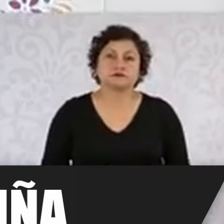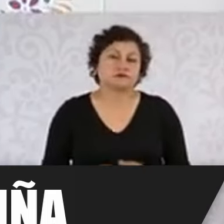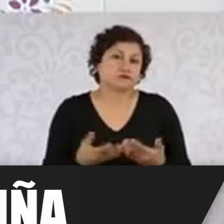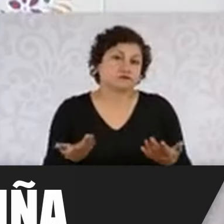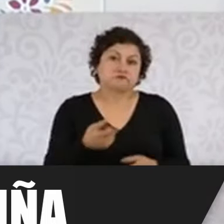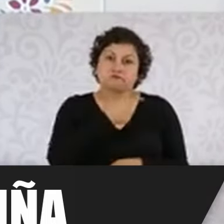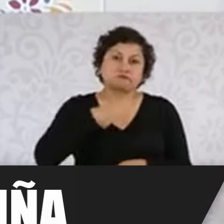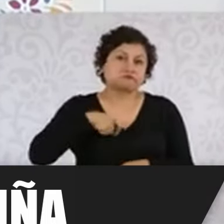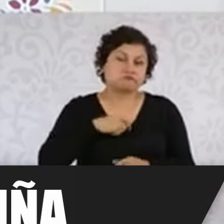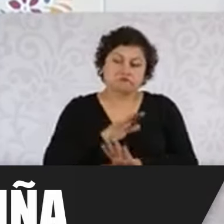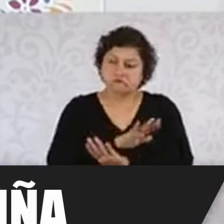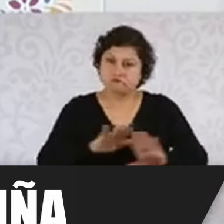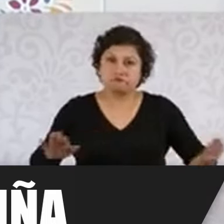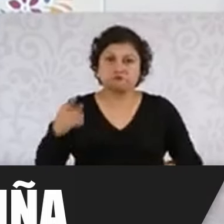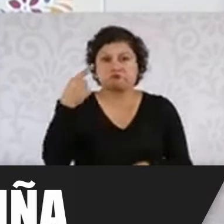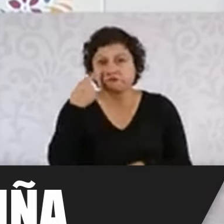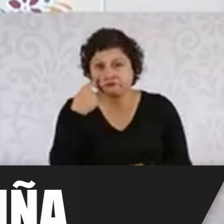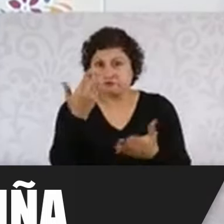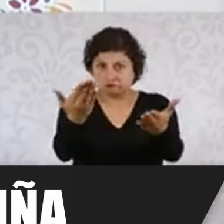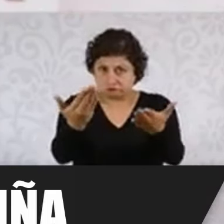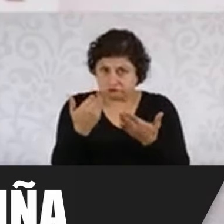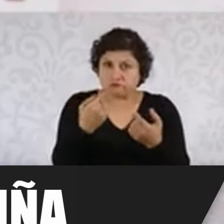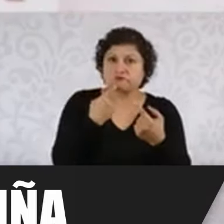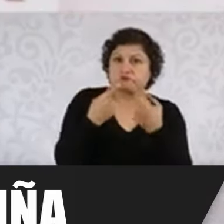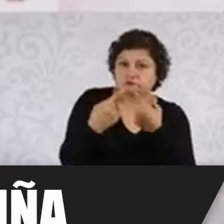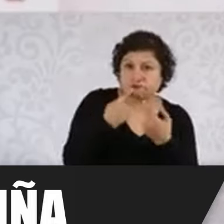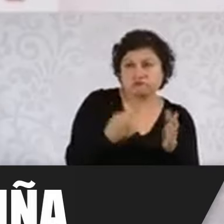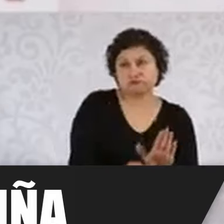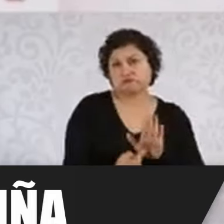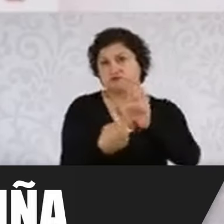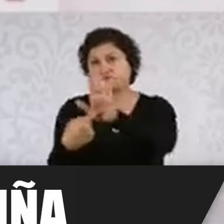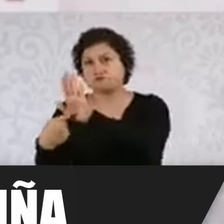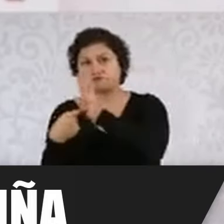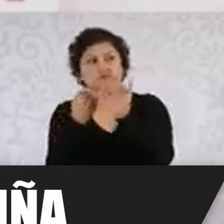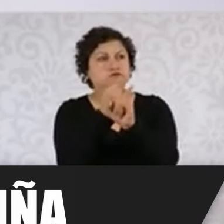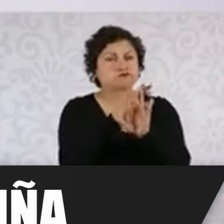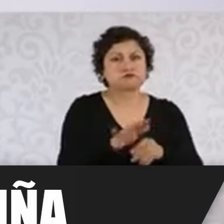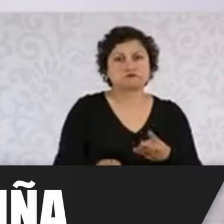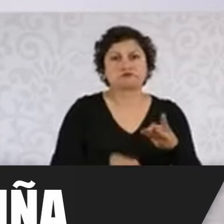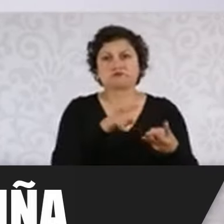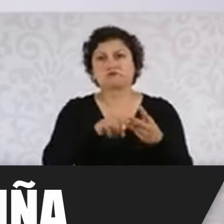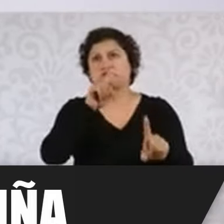paz, información, debate. Pero ellos saben,